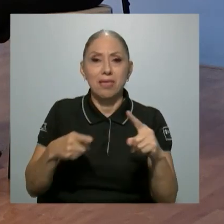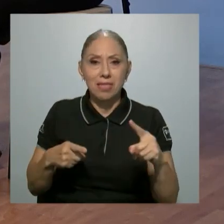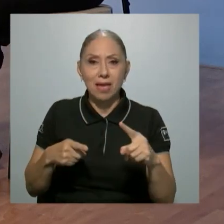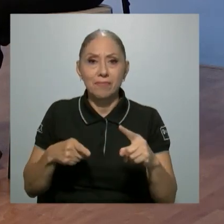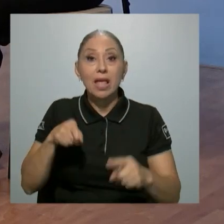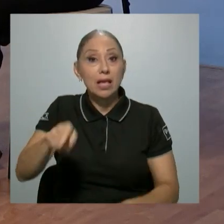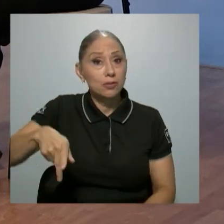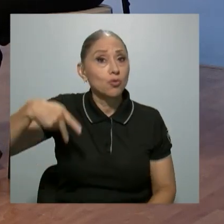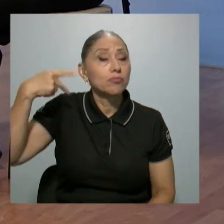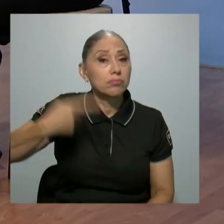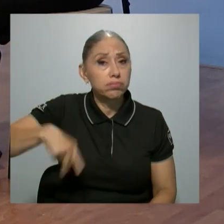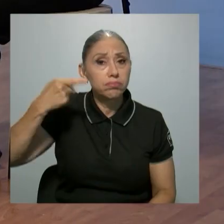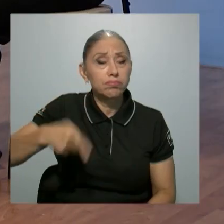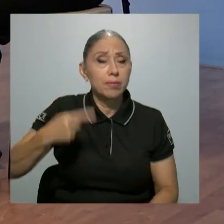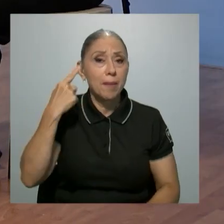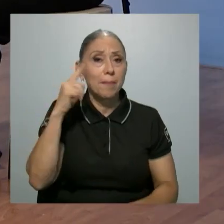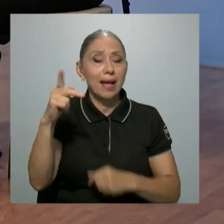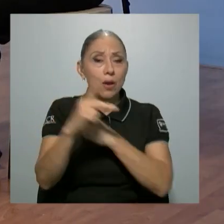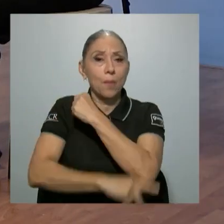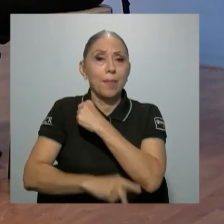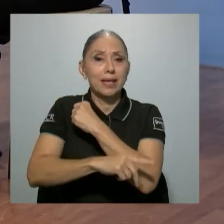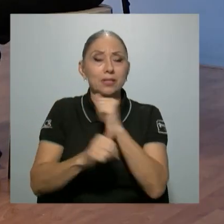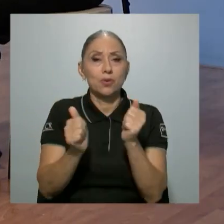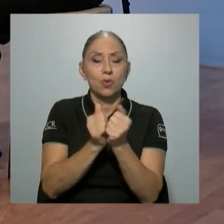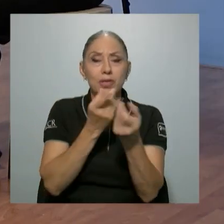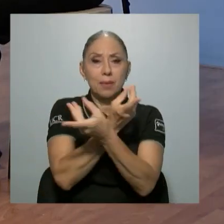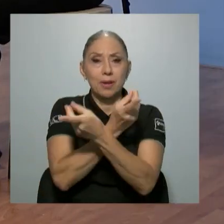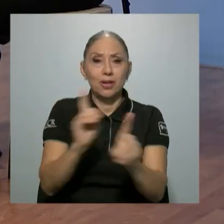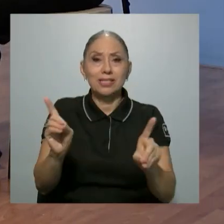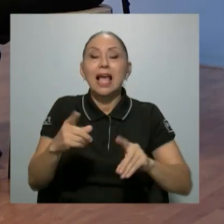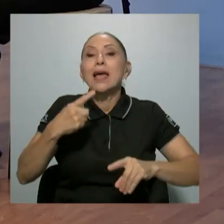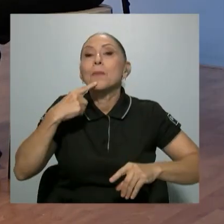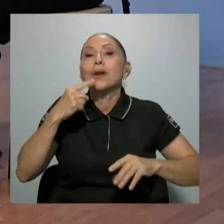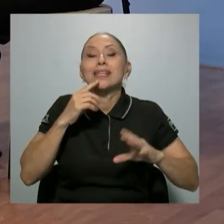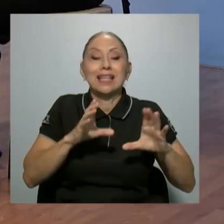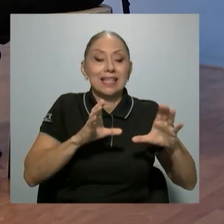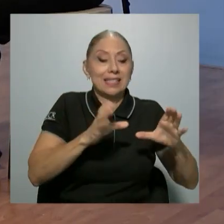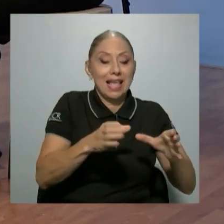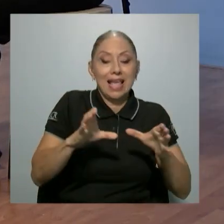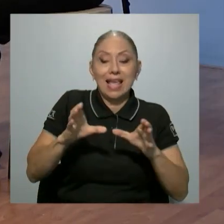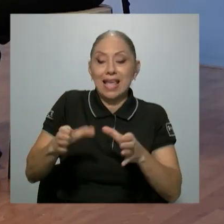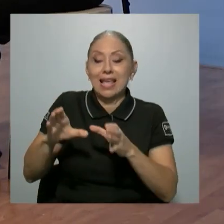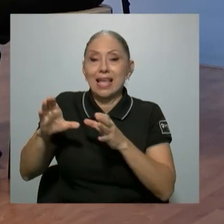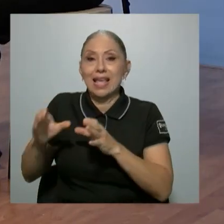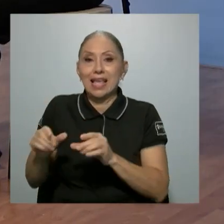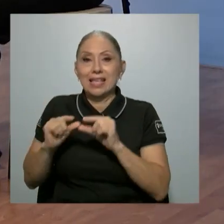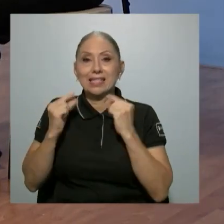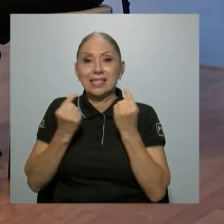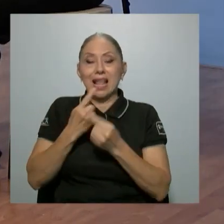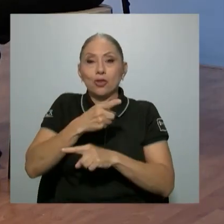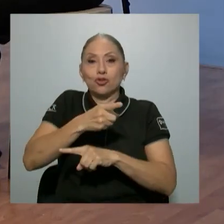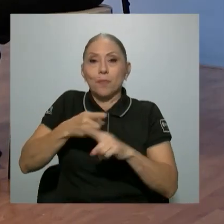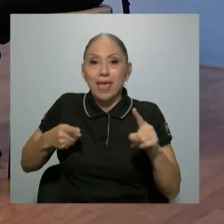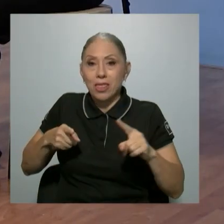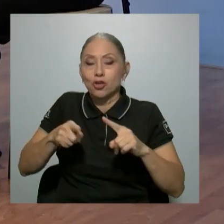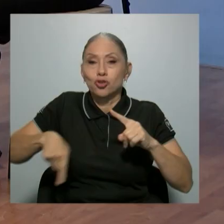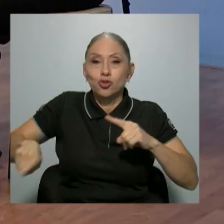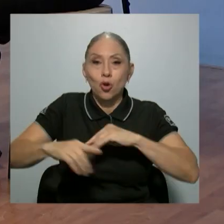una democracia, porque se dice que los estratos medios son la base de las democracias, y